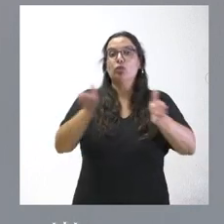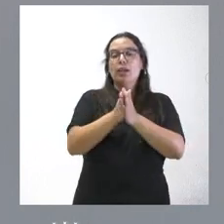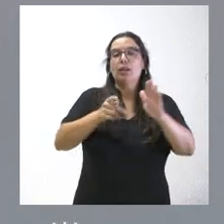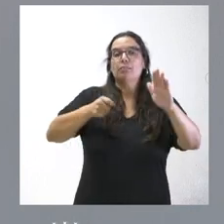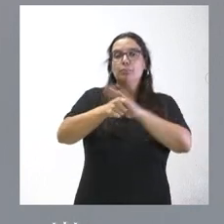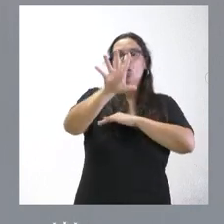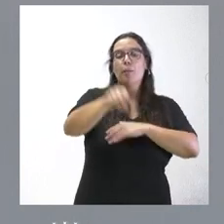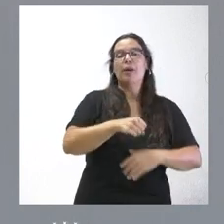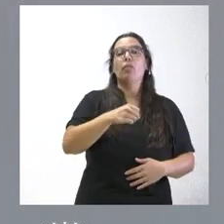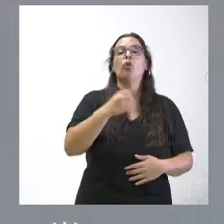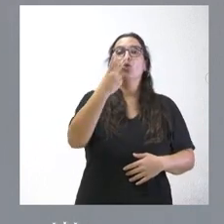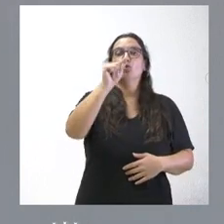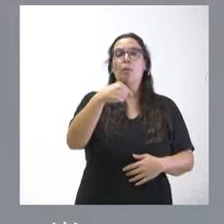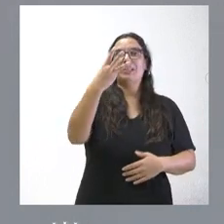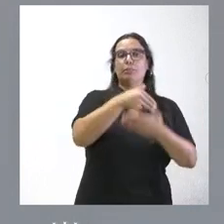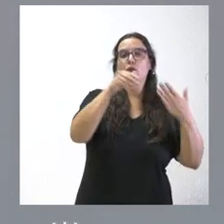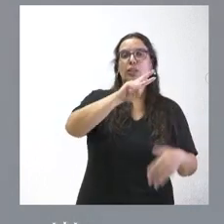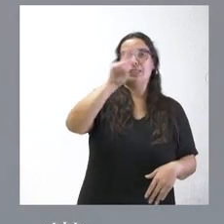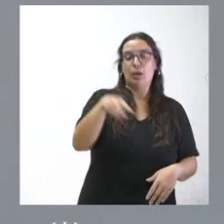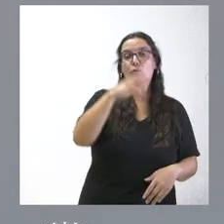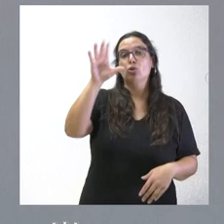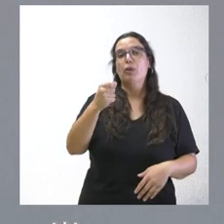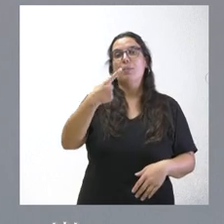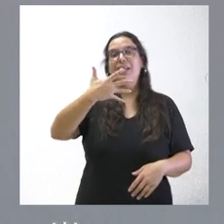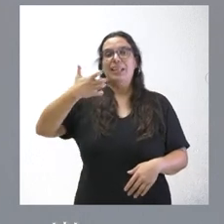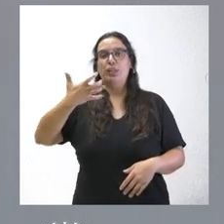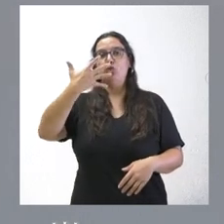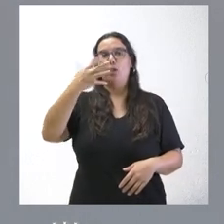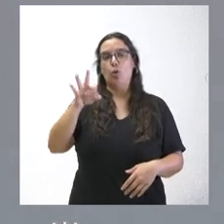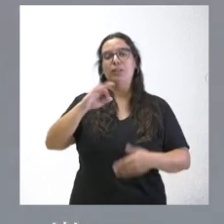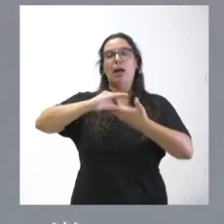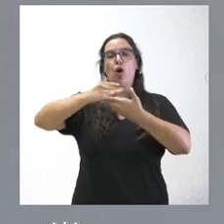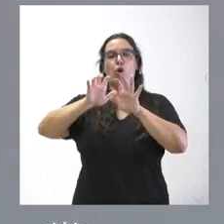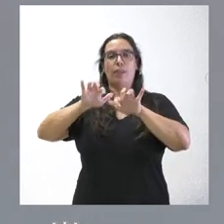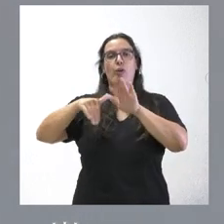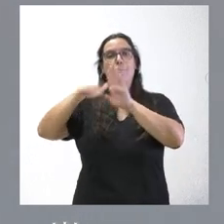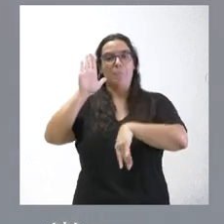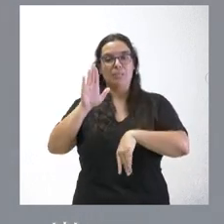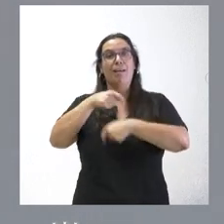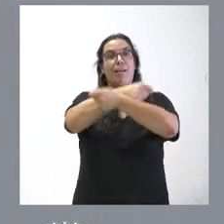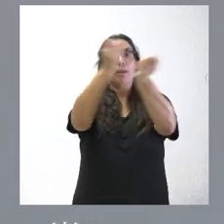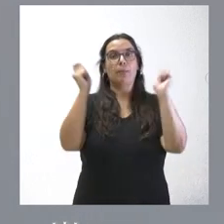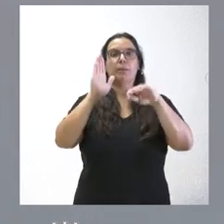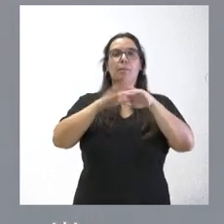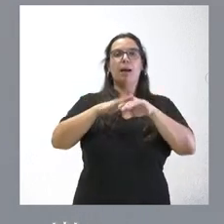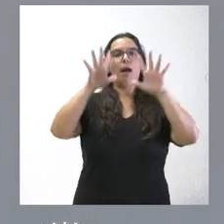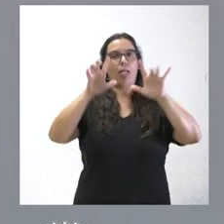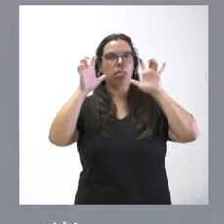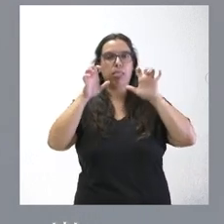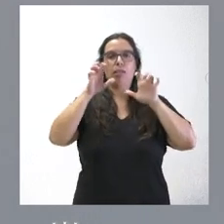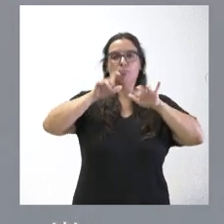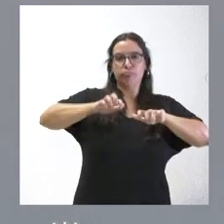2,3 millones de euros para más de 1550 ordenadores que van a permitir la mejora de la cualificación digital